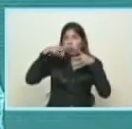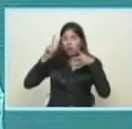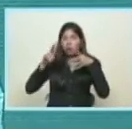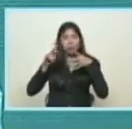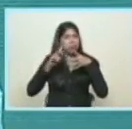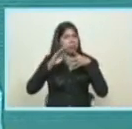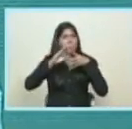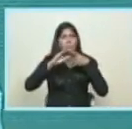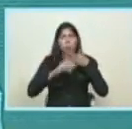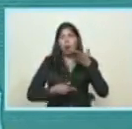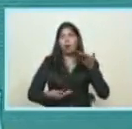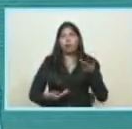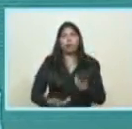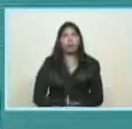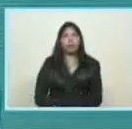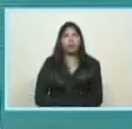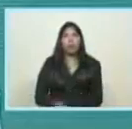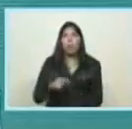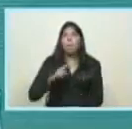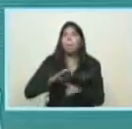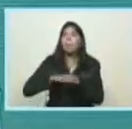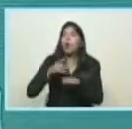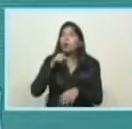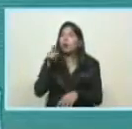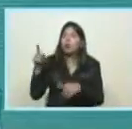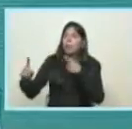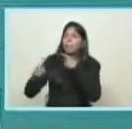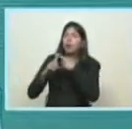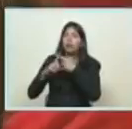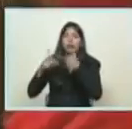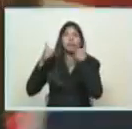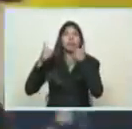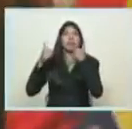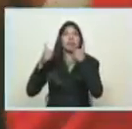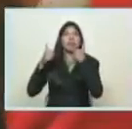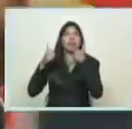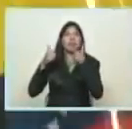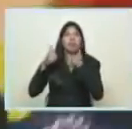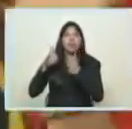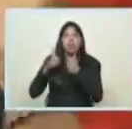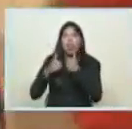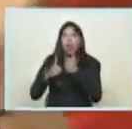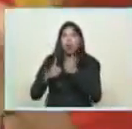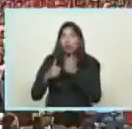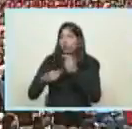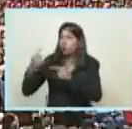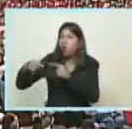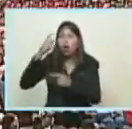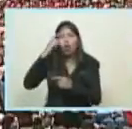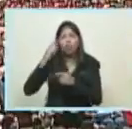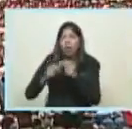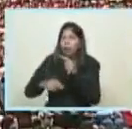Porque ustedes son la Venezuela positiva. Porque ustedes son la Venezuela constructiva.